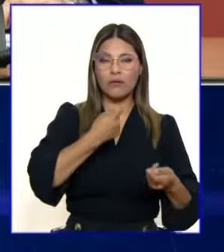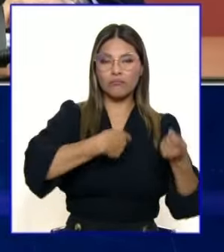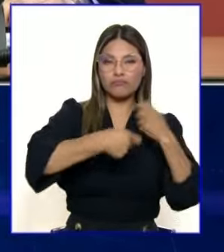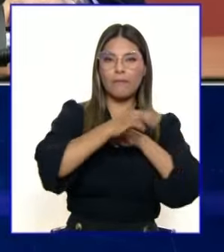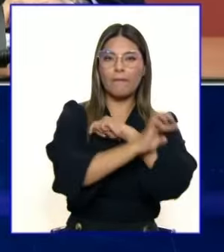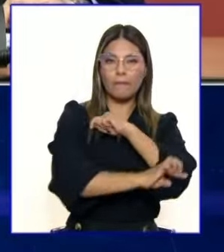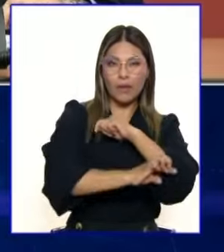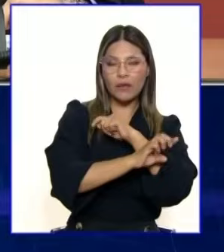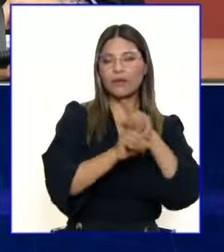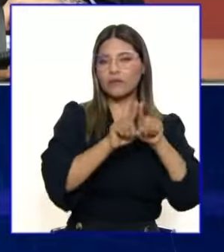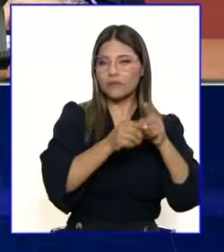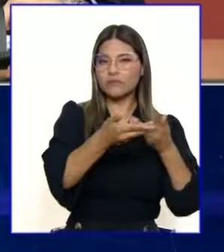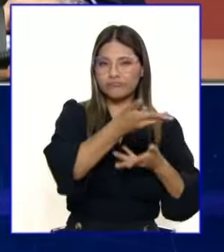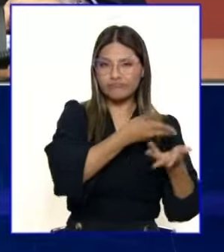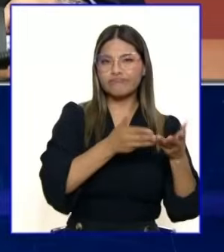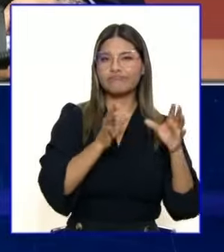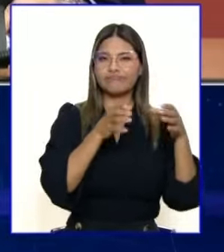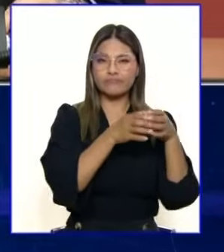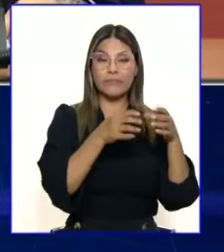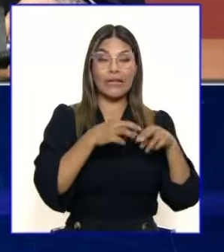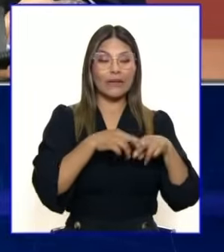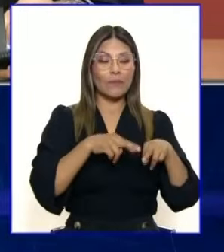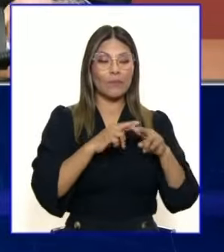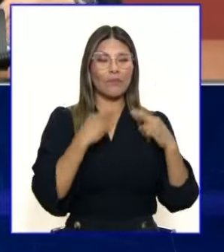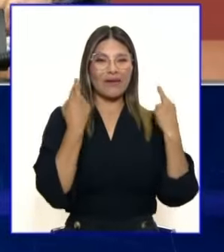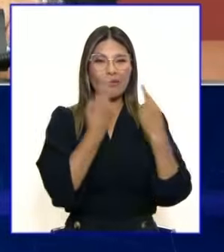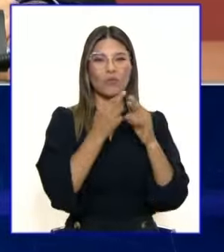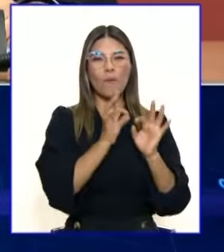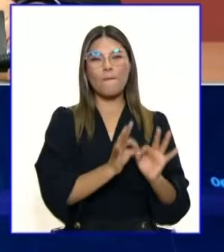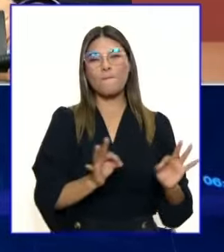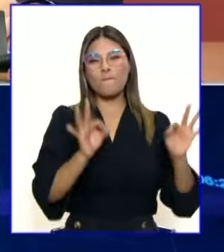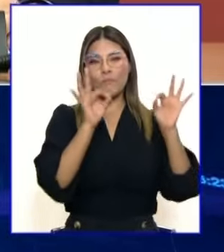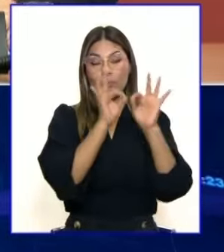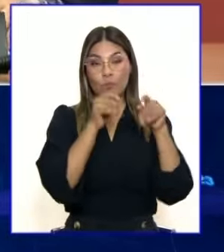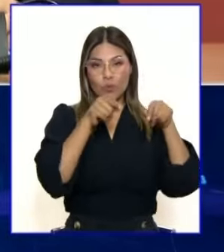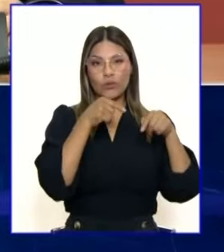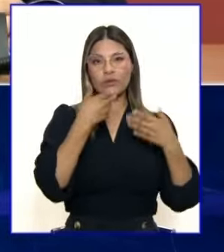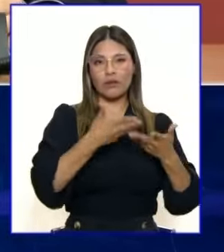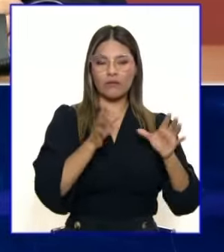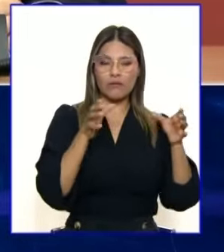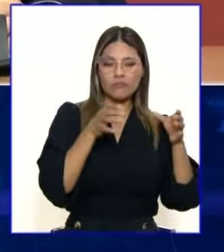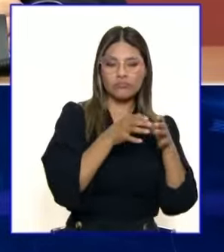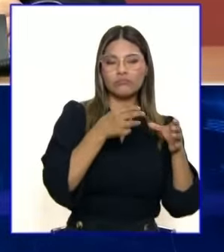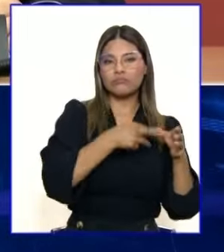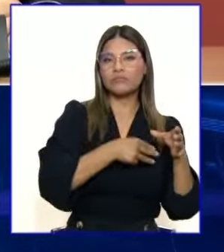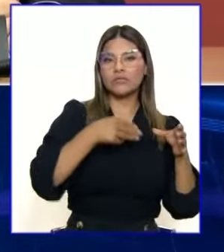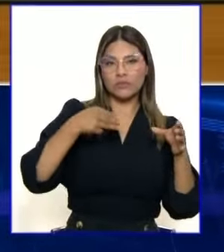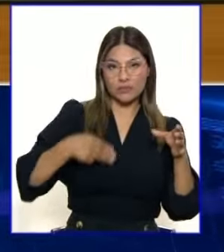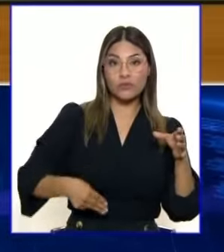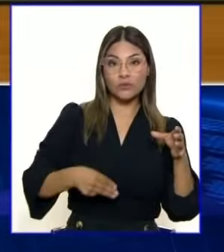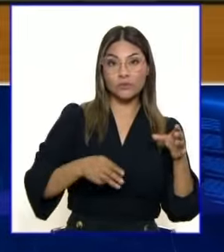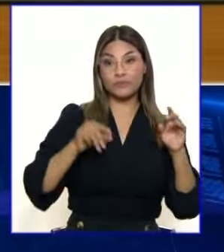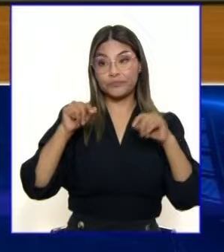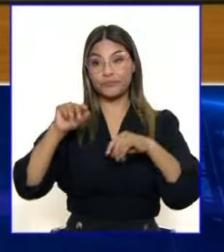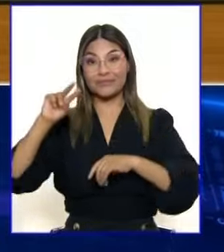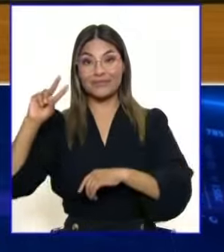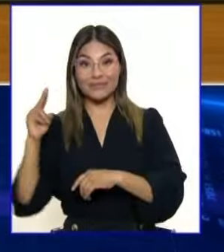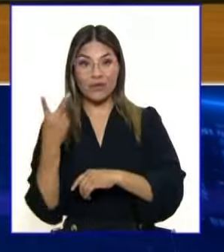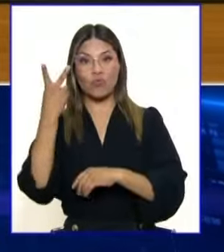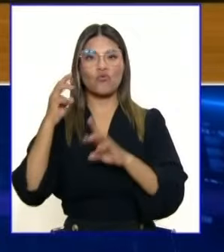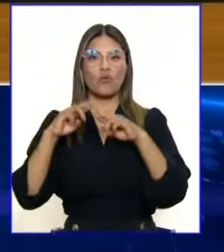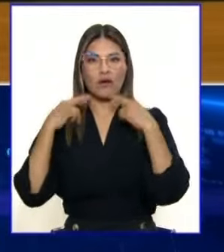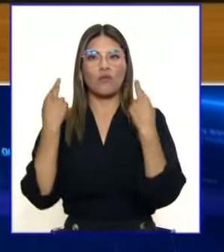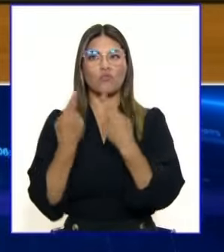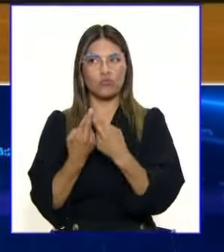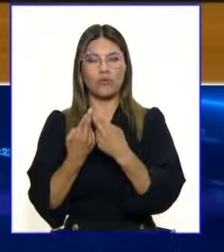Comercio Exterior, que es la reunión ministerial más importante del año y que es la segunda reunión más importante del